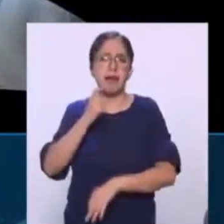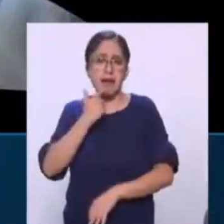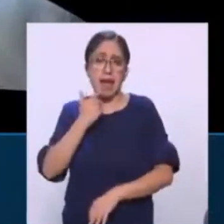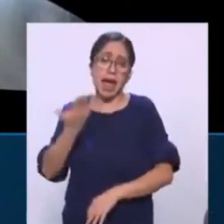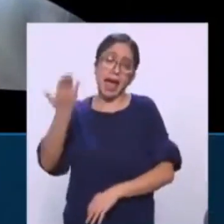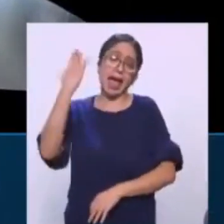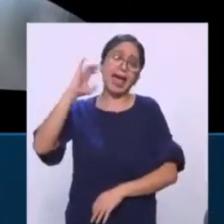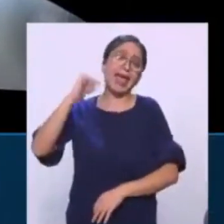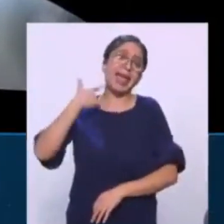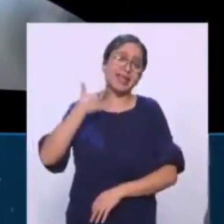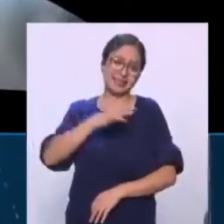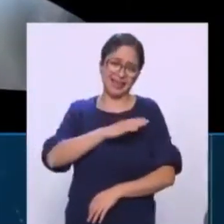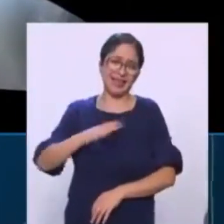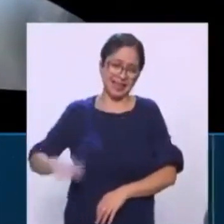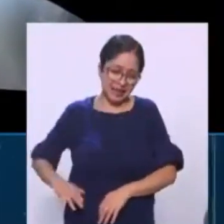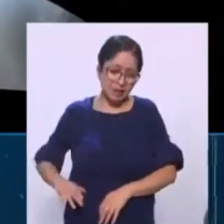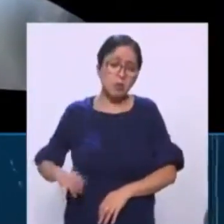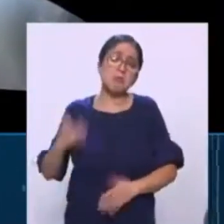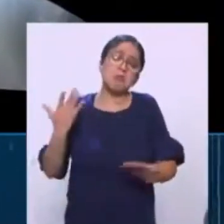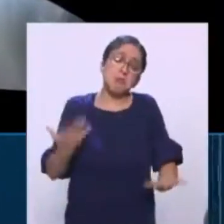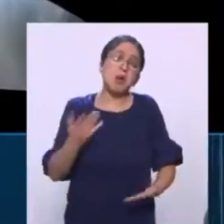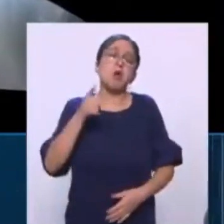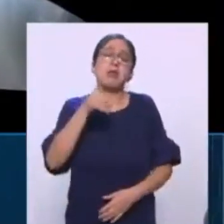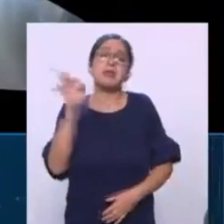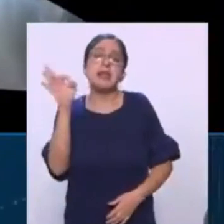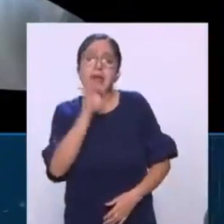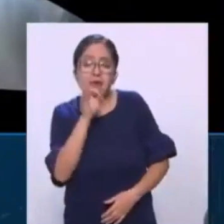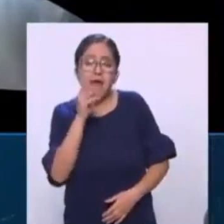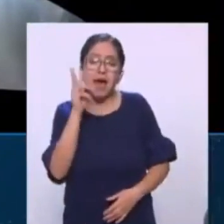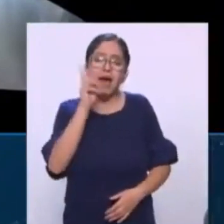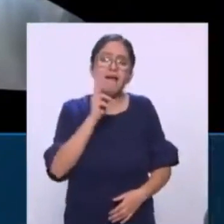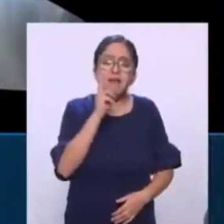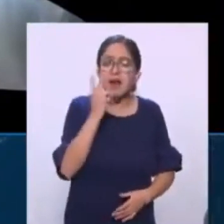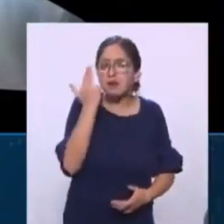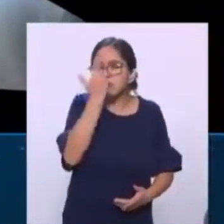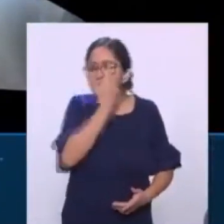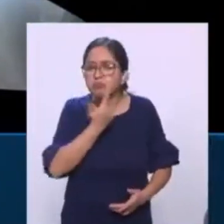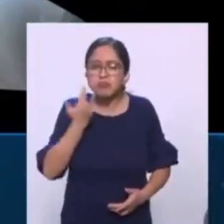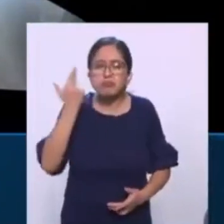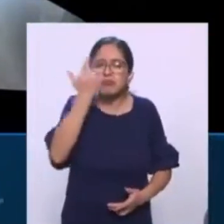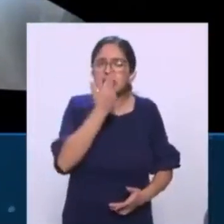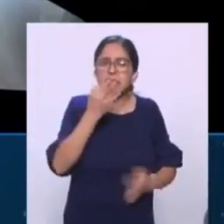candidato, y creo que se llegaría también a un entendimiento